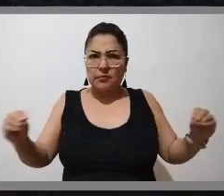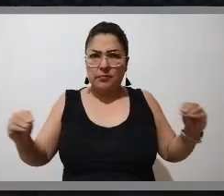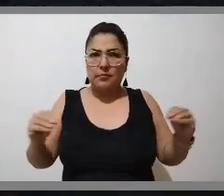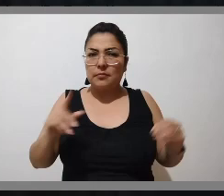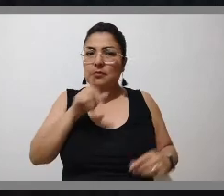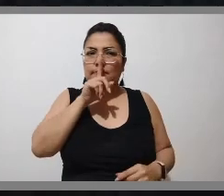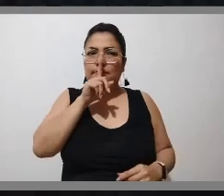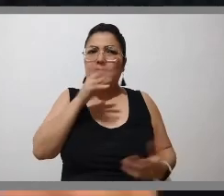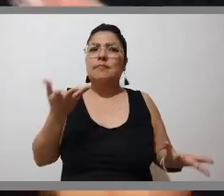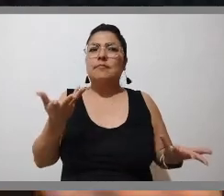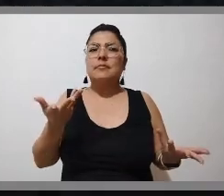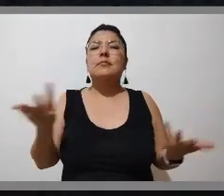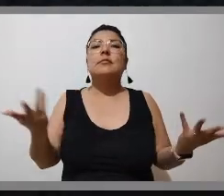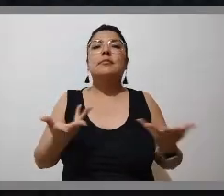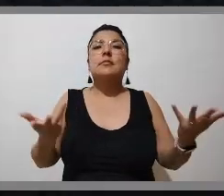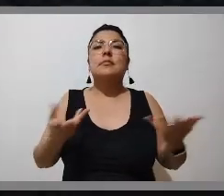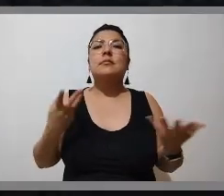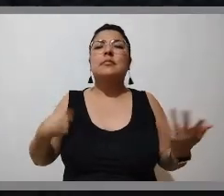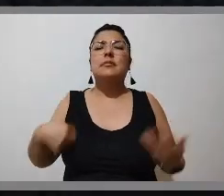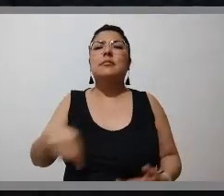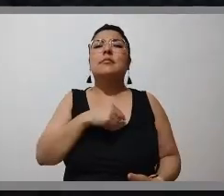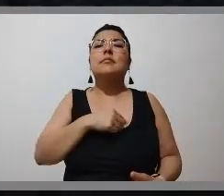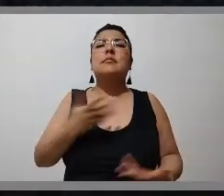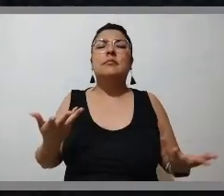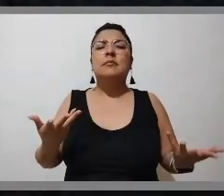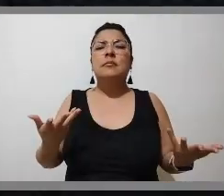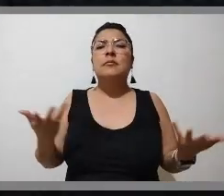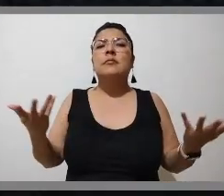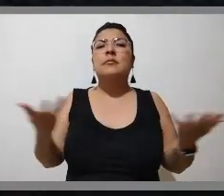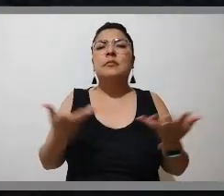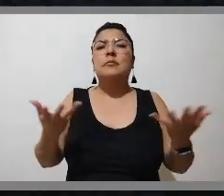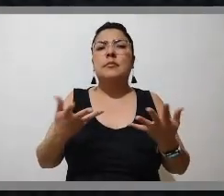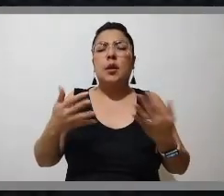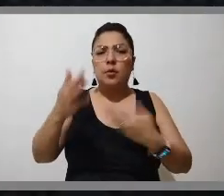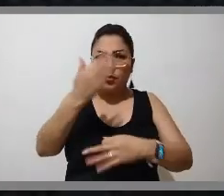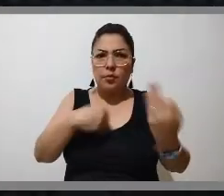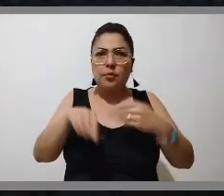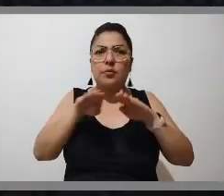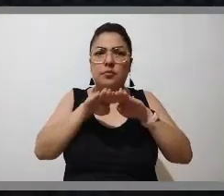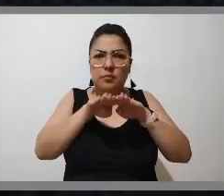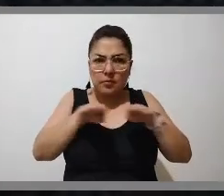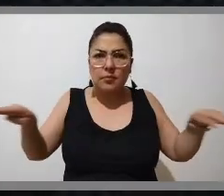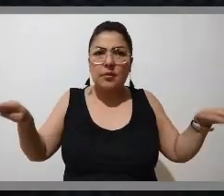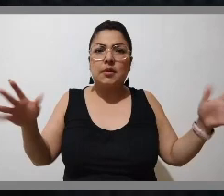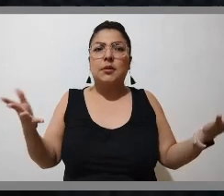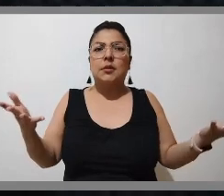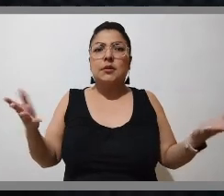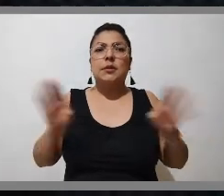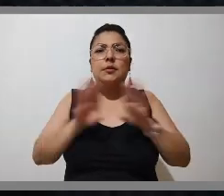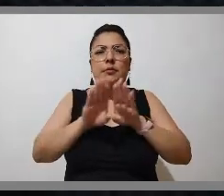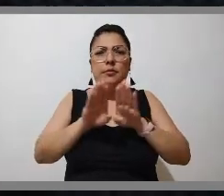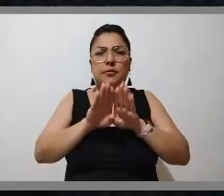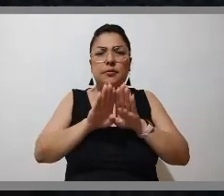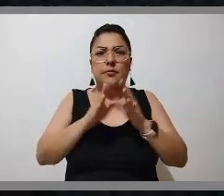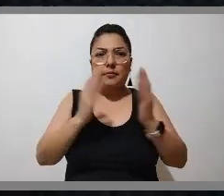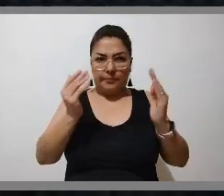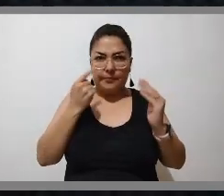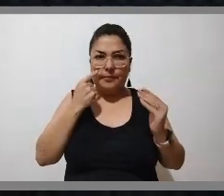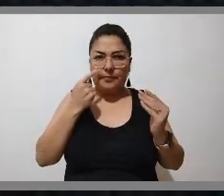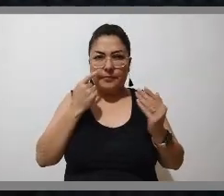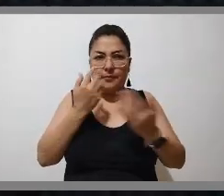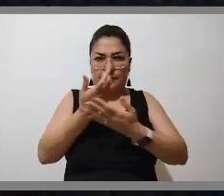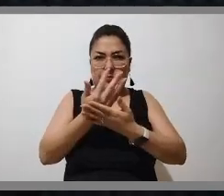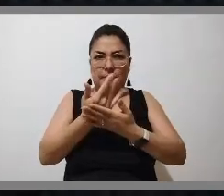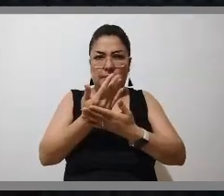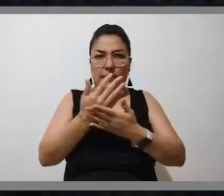¿Qué es lo que hace falta? ¿Qué es lo que se puede alcanzar para lograr una igualdad plena y sustantiva? ¿Le parece que si